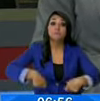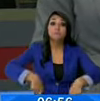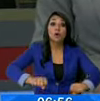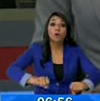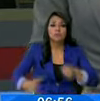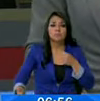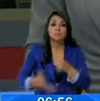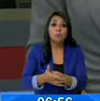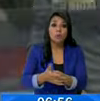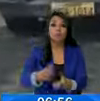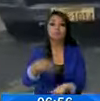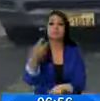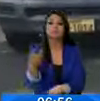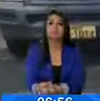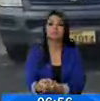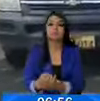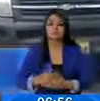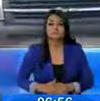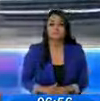motocicleta.